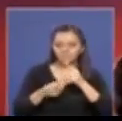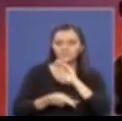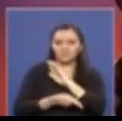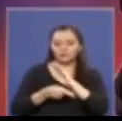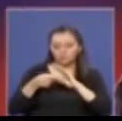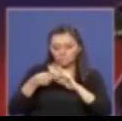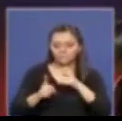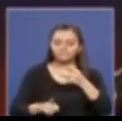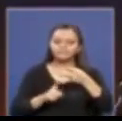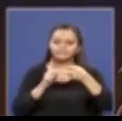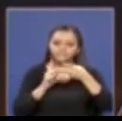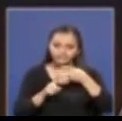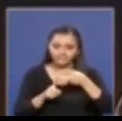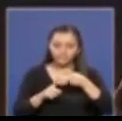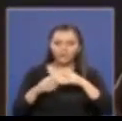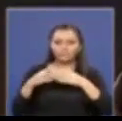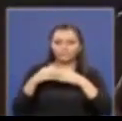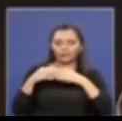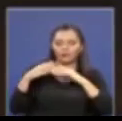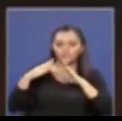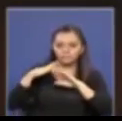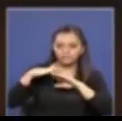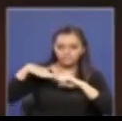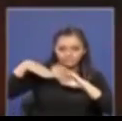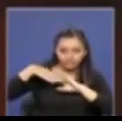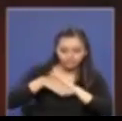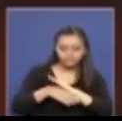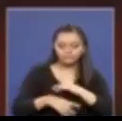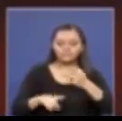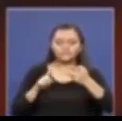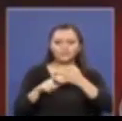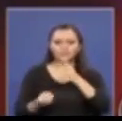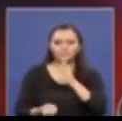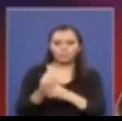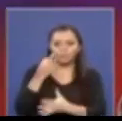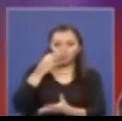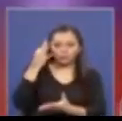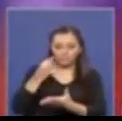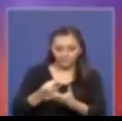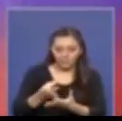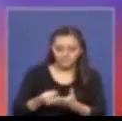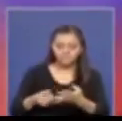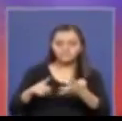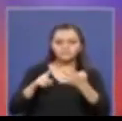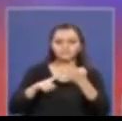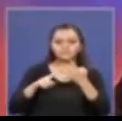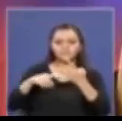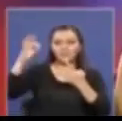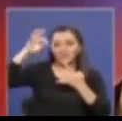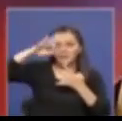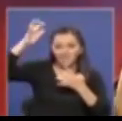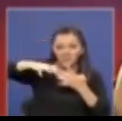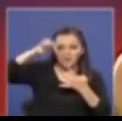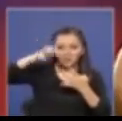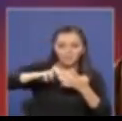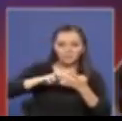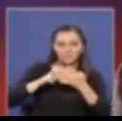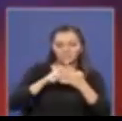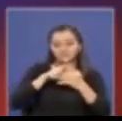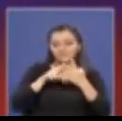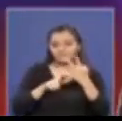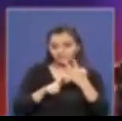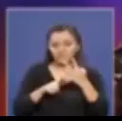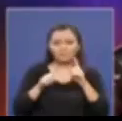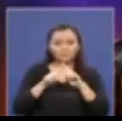petróleo, apreciación del dólar, el país nunca volverá a ser lo que fue, un país sin carreteras. Qué orgullo que tenía la